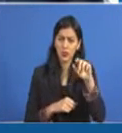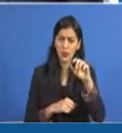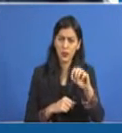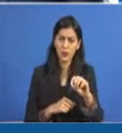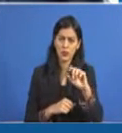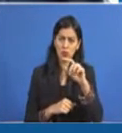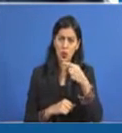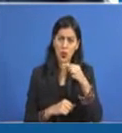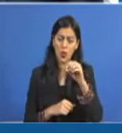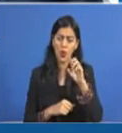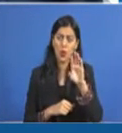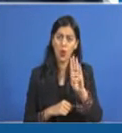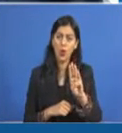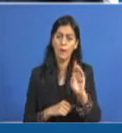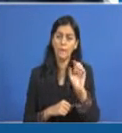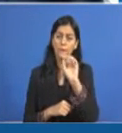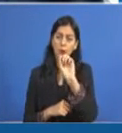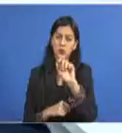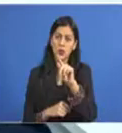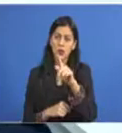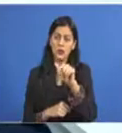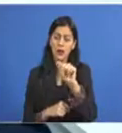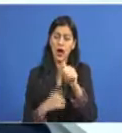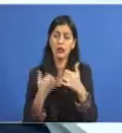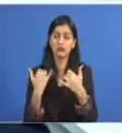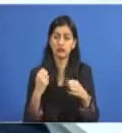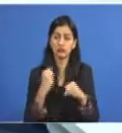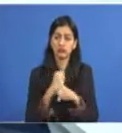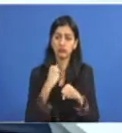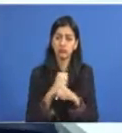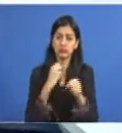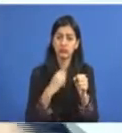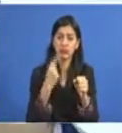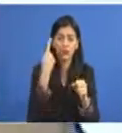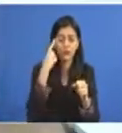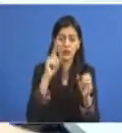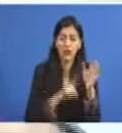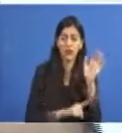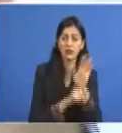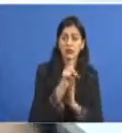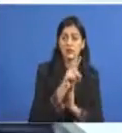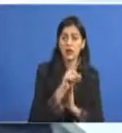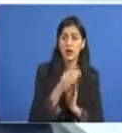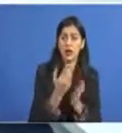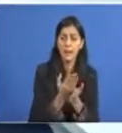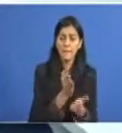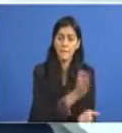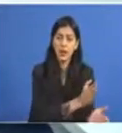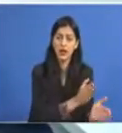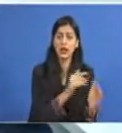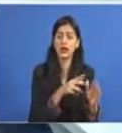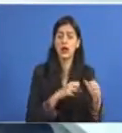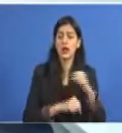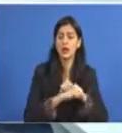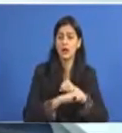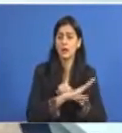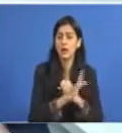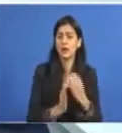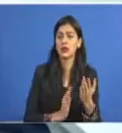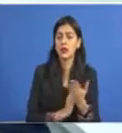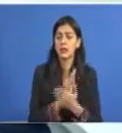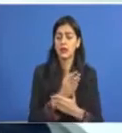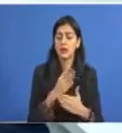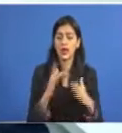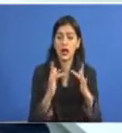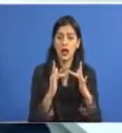informo, estamos haciendo gestiones para desarrollar, aparte de esta campaña que estamos promoviendo a través de las redes sociales, a través de la